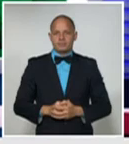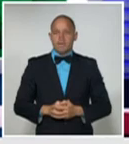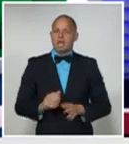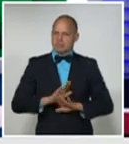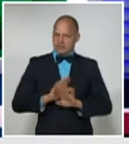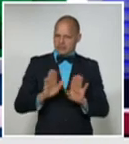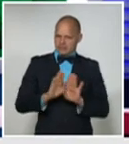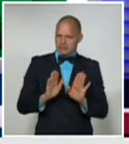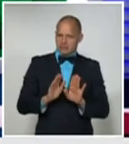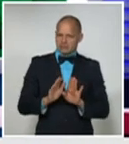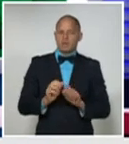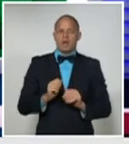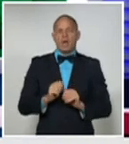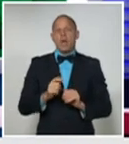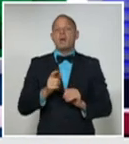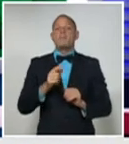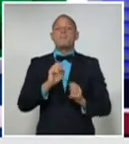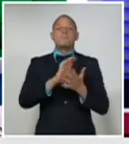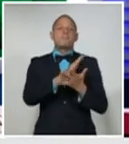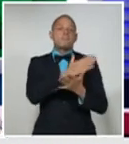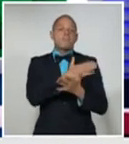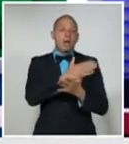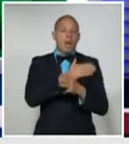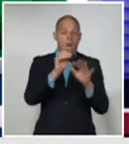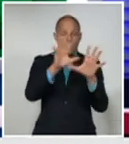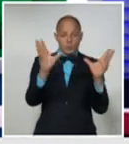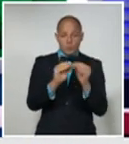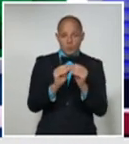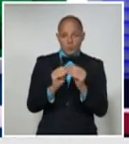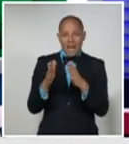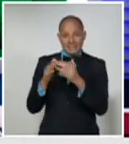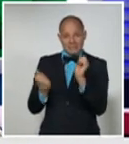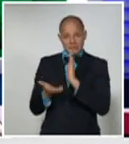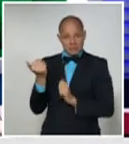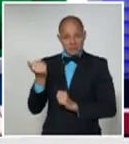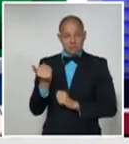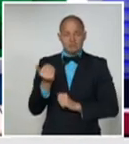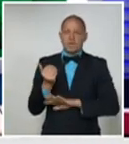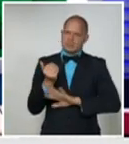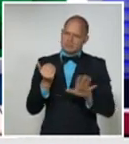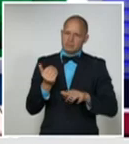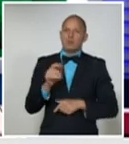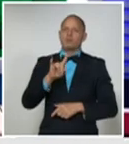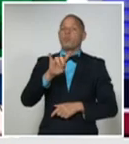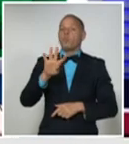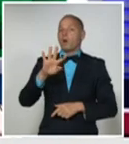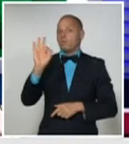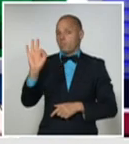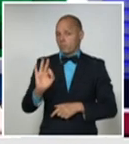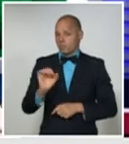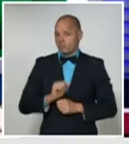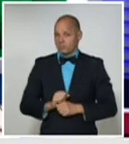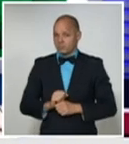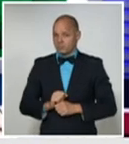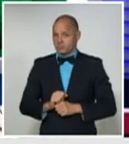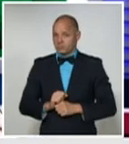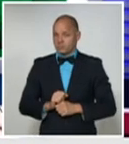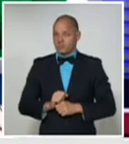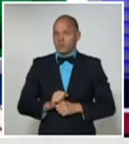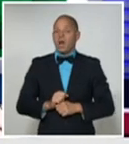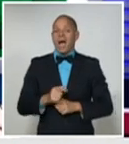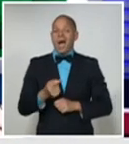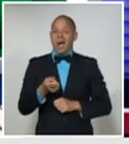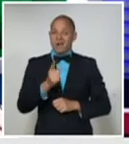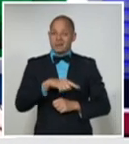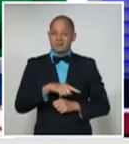el 94% de todos los diagnosticados con COVID y se mantiene crítica,